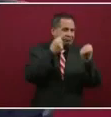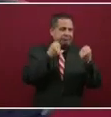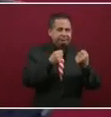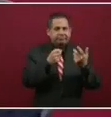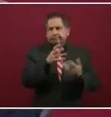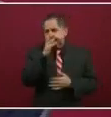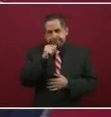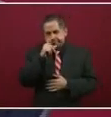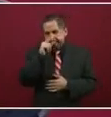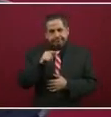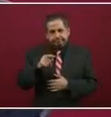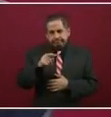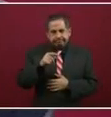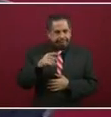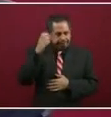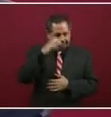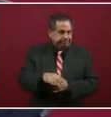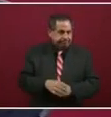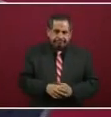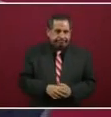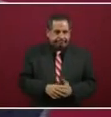Y